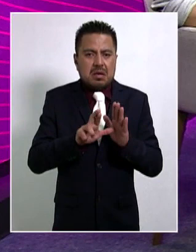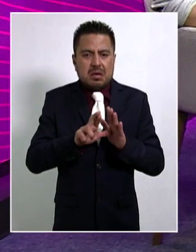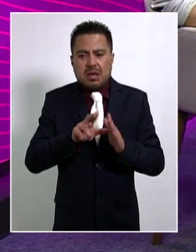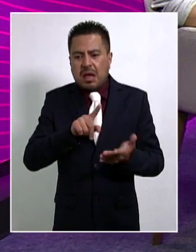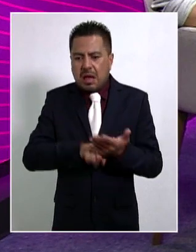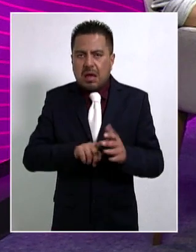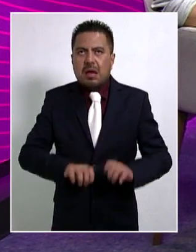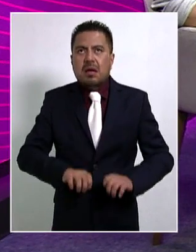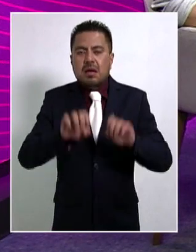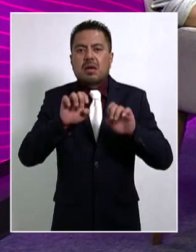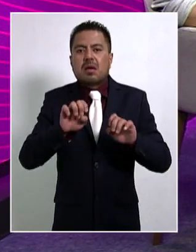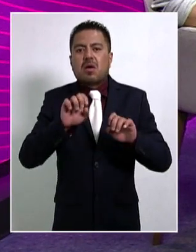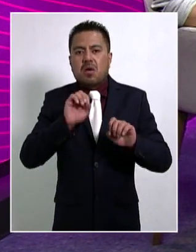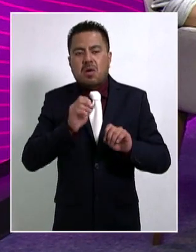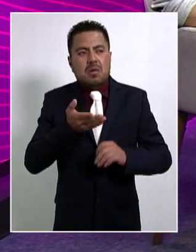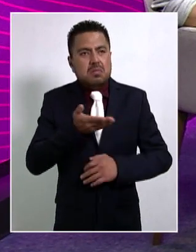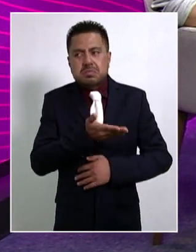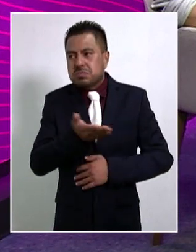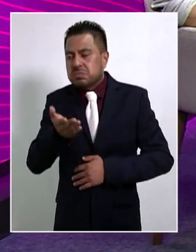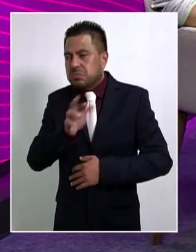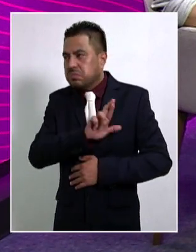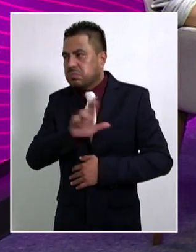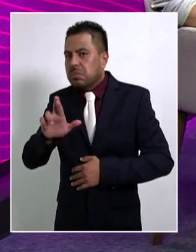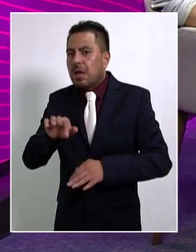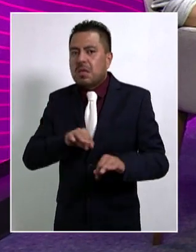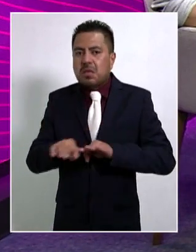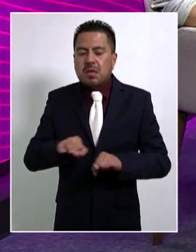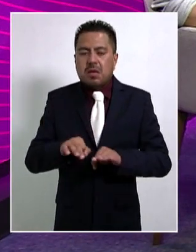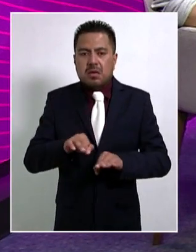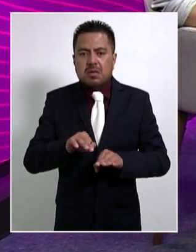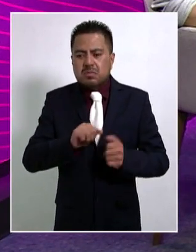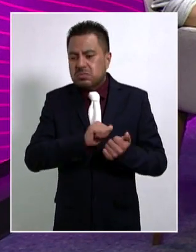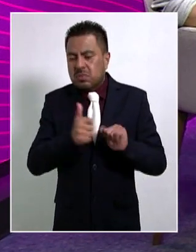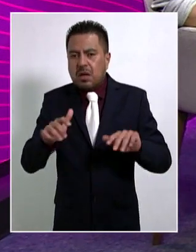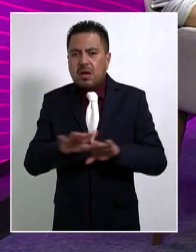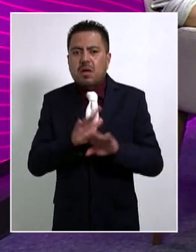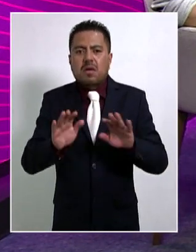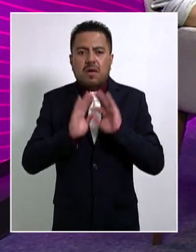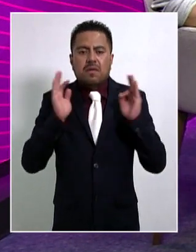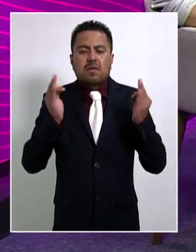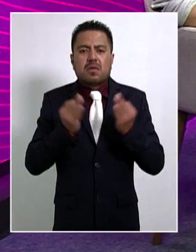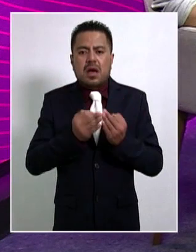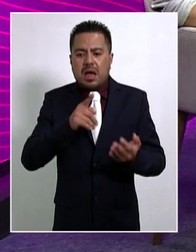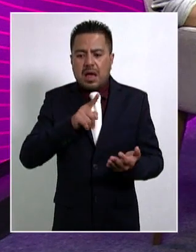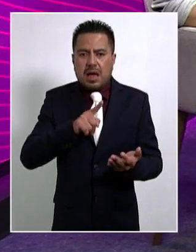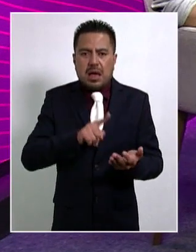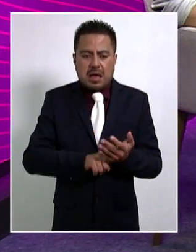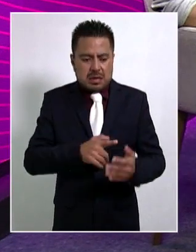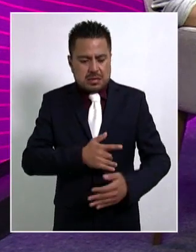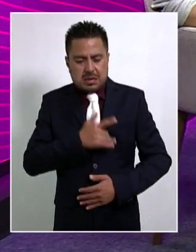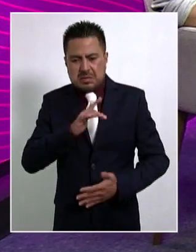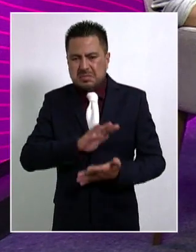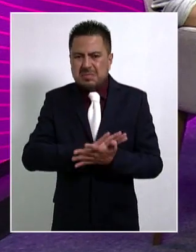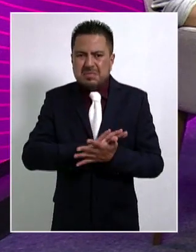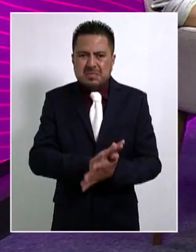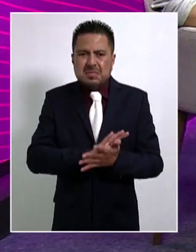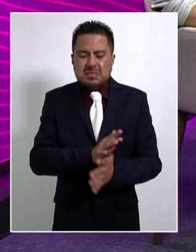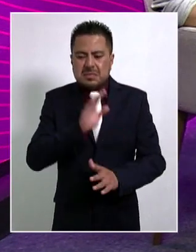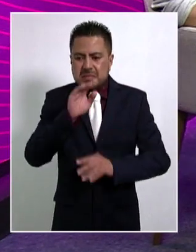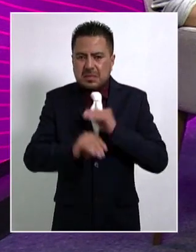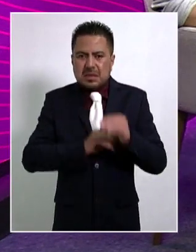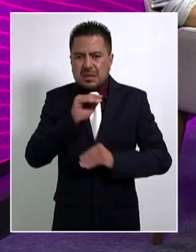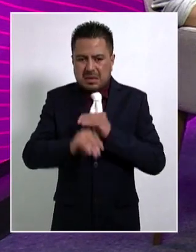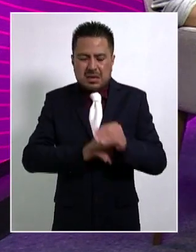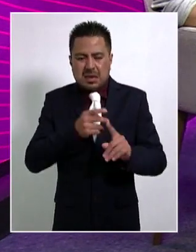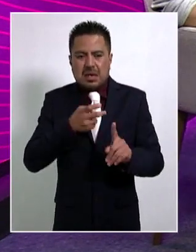empleo, se vuelven pues una forma de estar padeciendo la discriminación